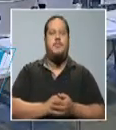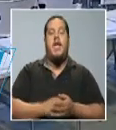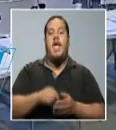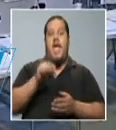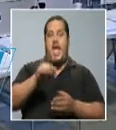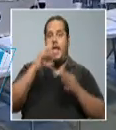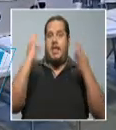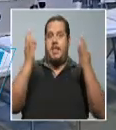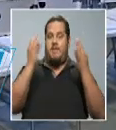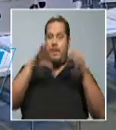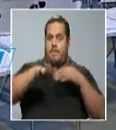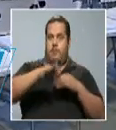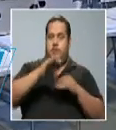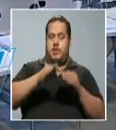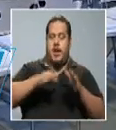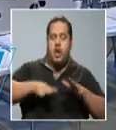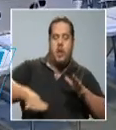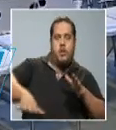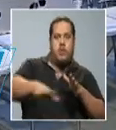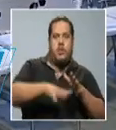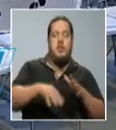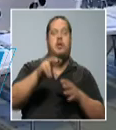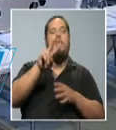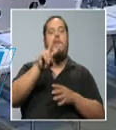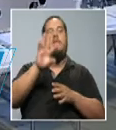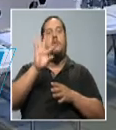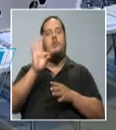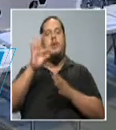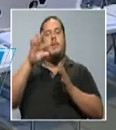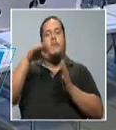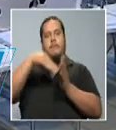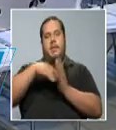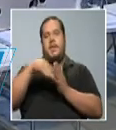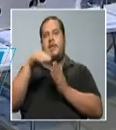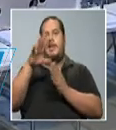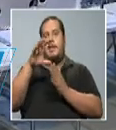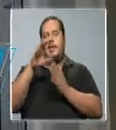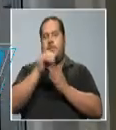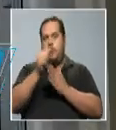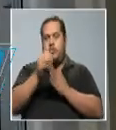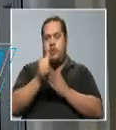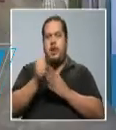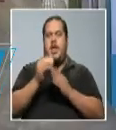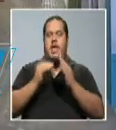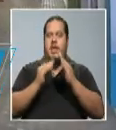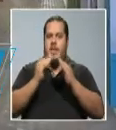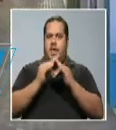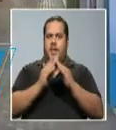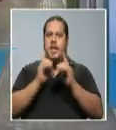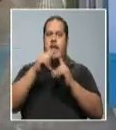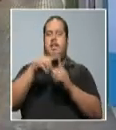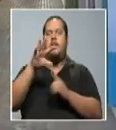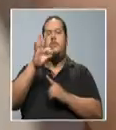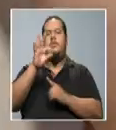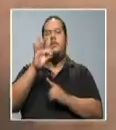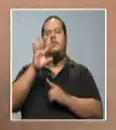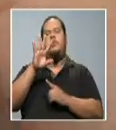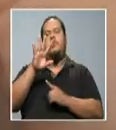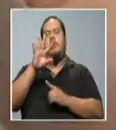expo encontrará lotes desde los $29.500 y viviendas desde los $60.000 y hasta los